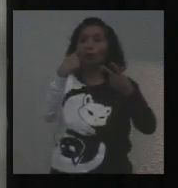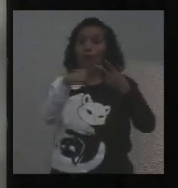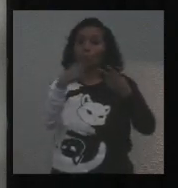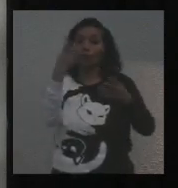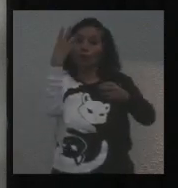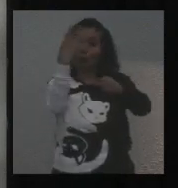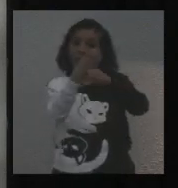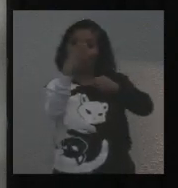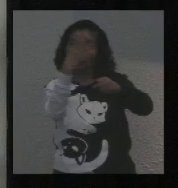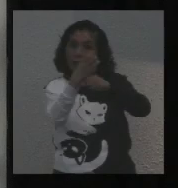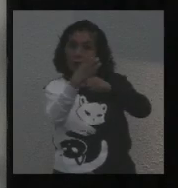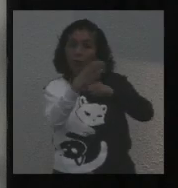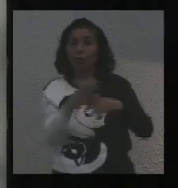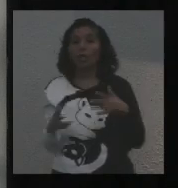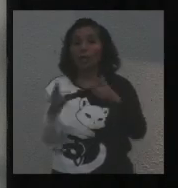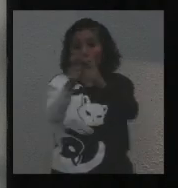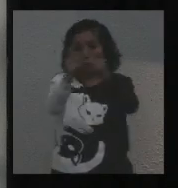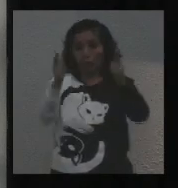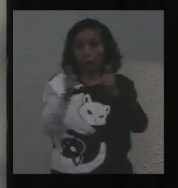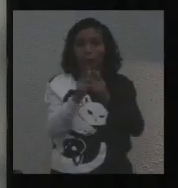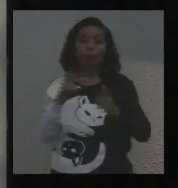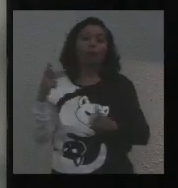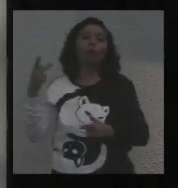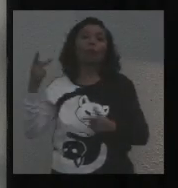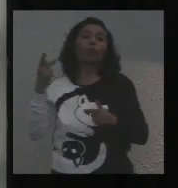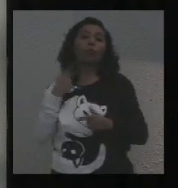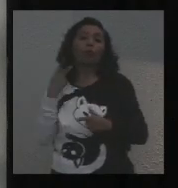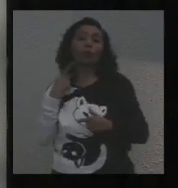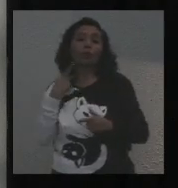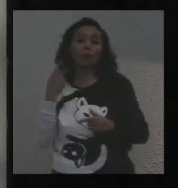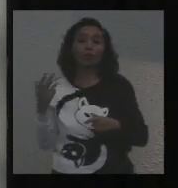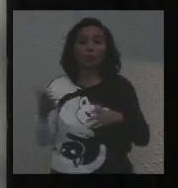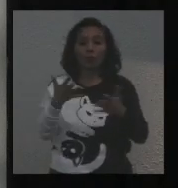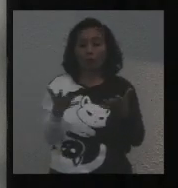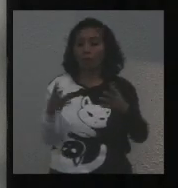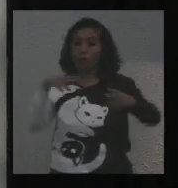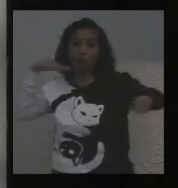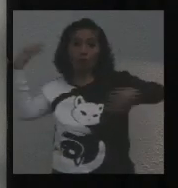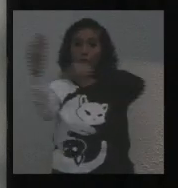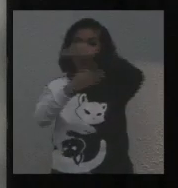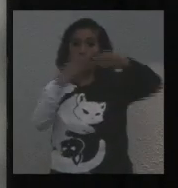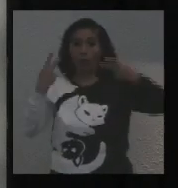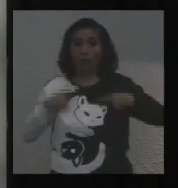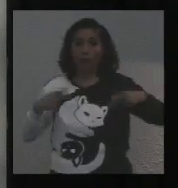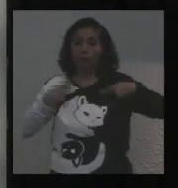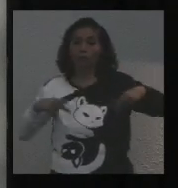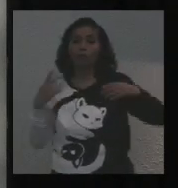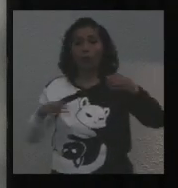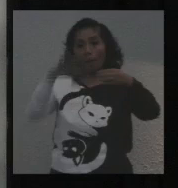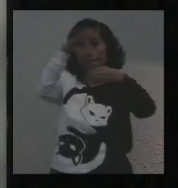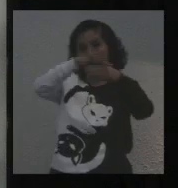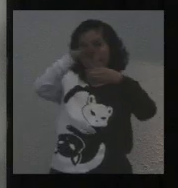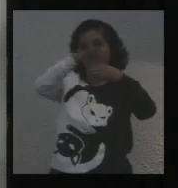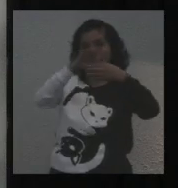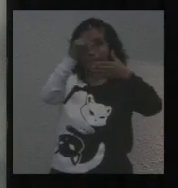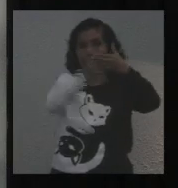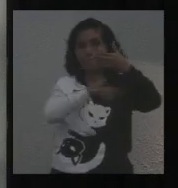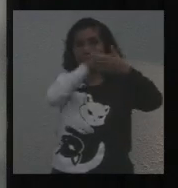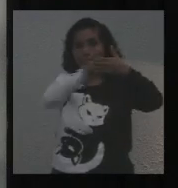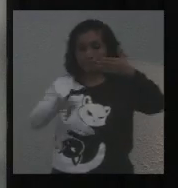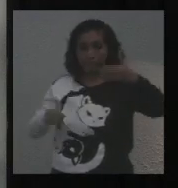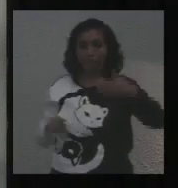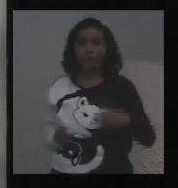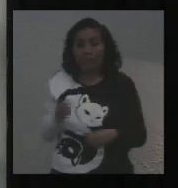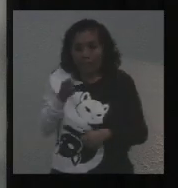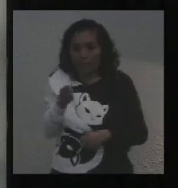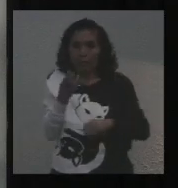acreditado diputado de partido aquel que obtenga el mayor número de sufragios en relación a los demás candidatos del mismo partido en la